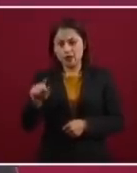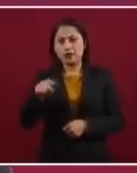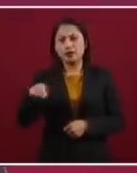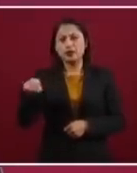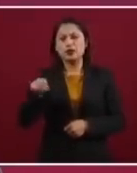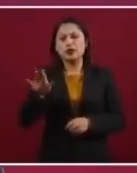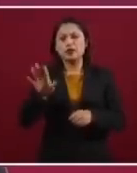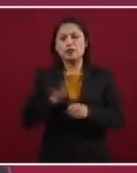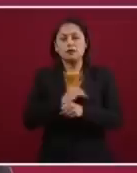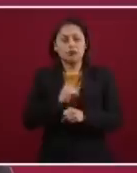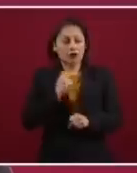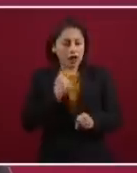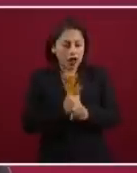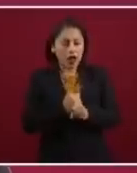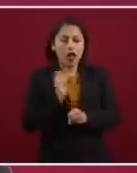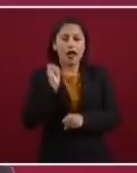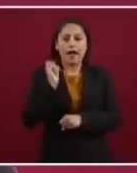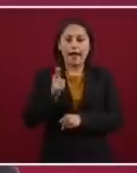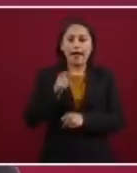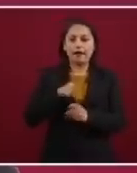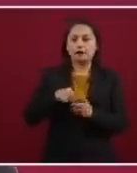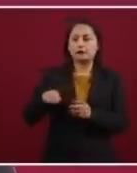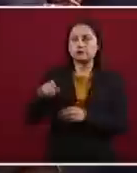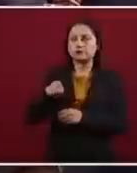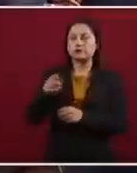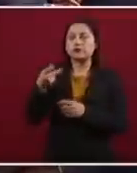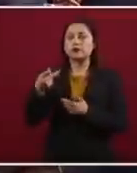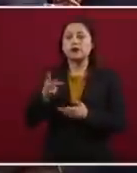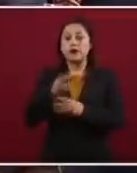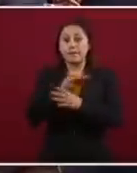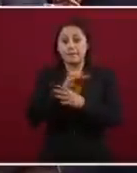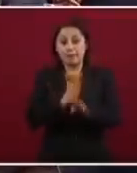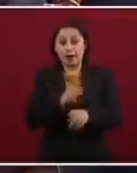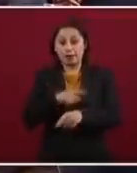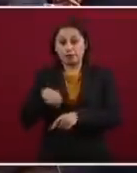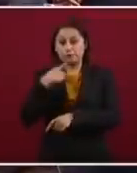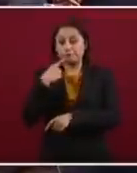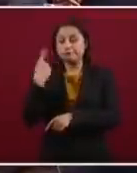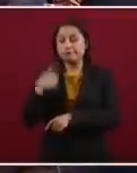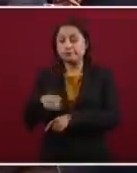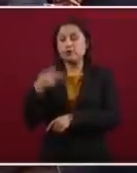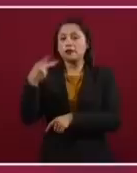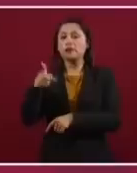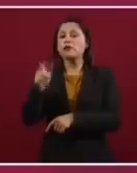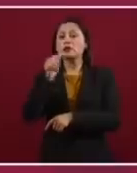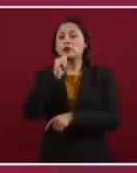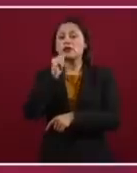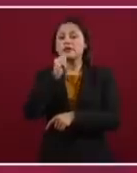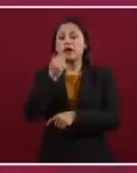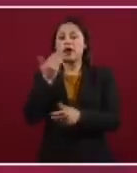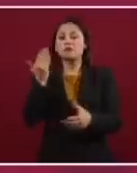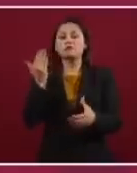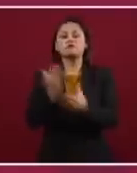tampoco hay congelación o congelamiento de cuentas